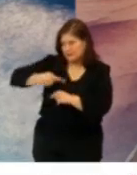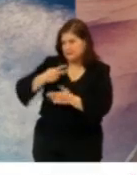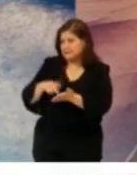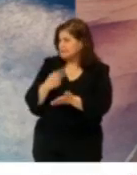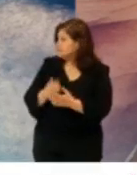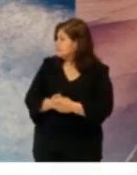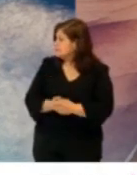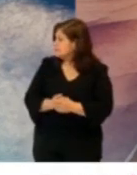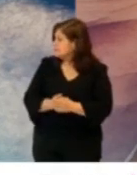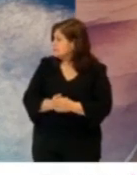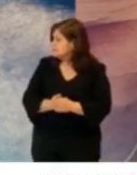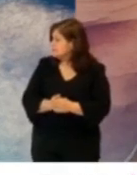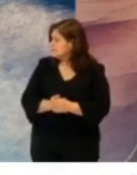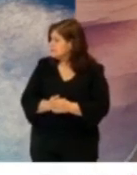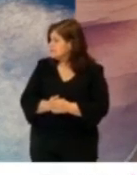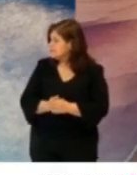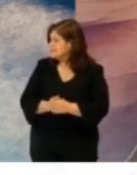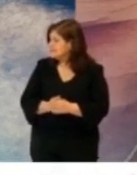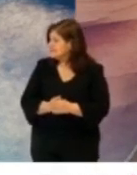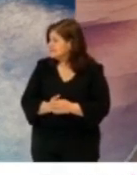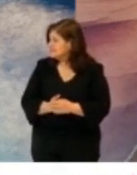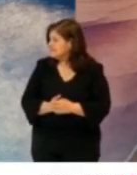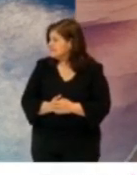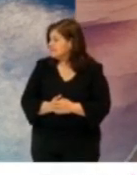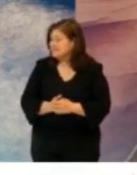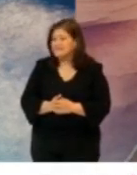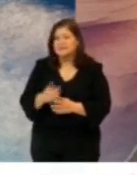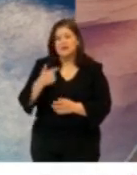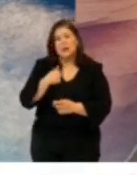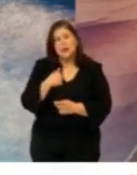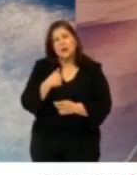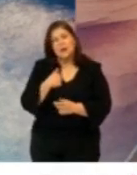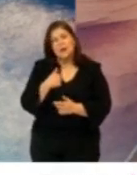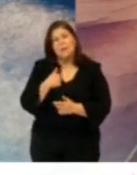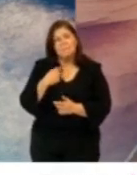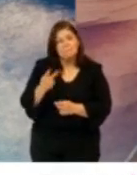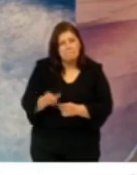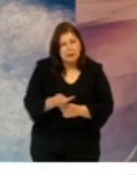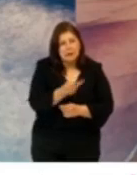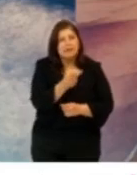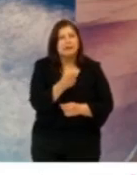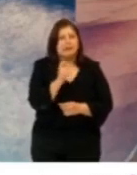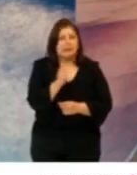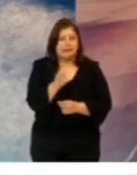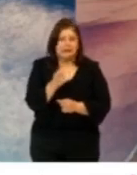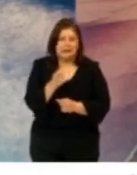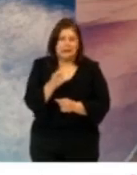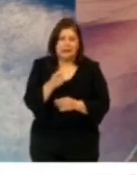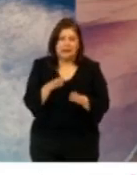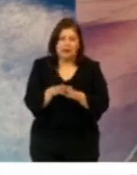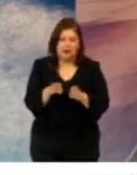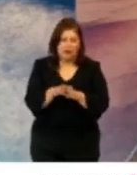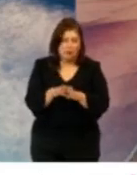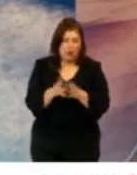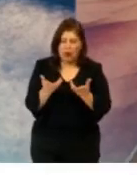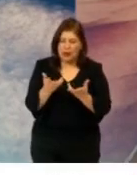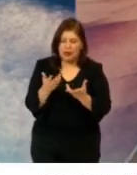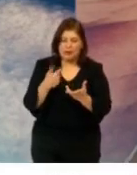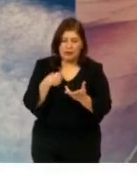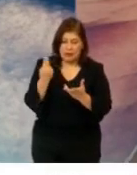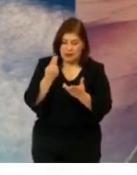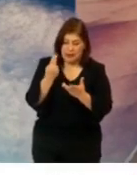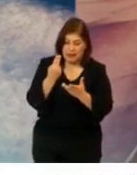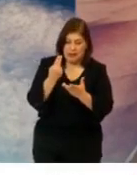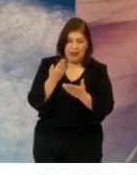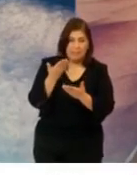Después de todo lo que ha dicho Julieta. No, le preguntaba un poco que nos ayudara a caracterizar la oferta. Ahora, Bueno, vuelvo